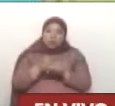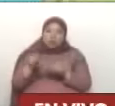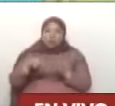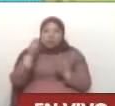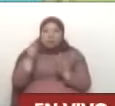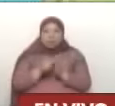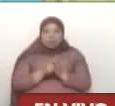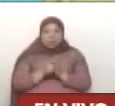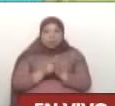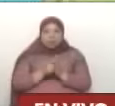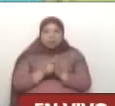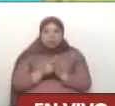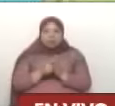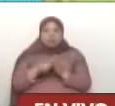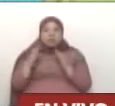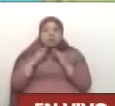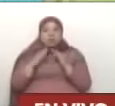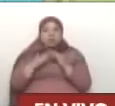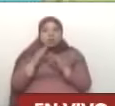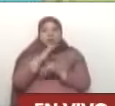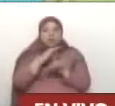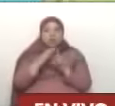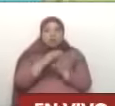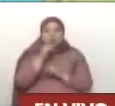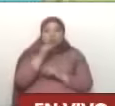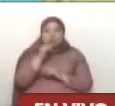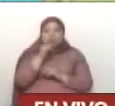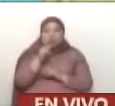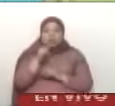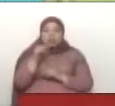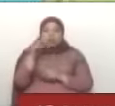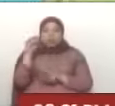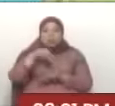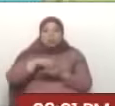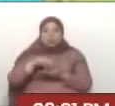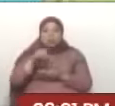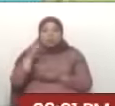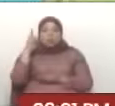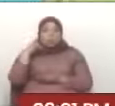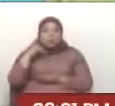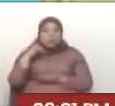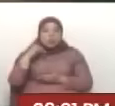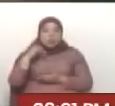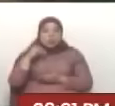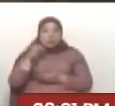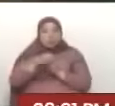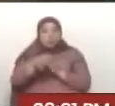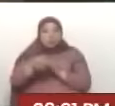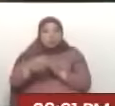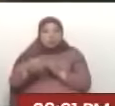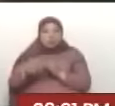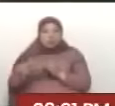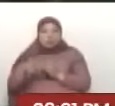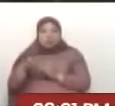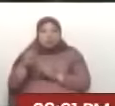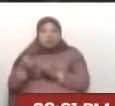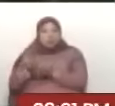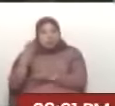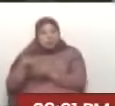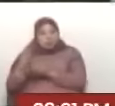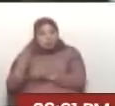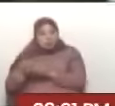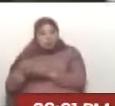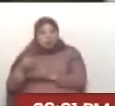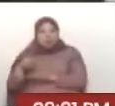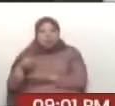completa de la Casa de la Cultura ubicada en la Avenida Bolívar, municipio Maturín,